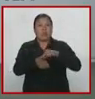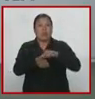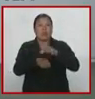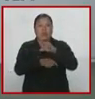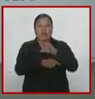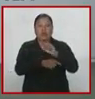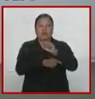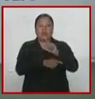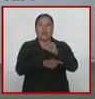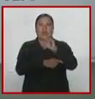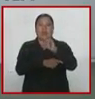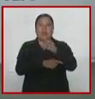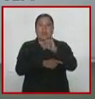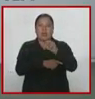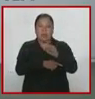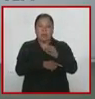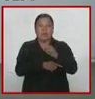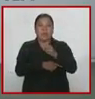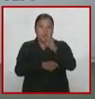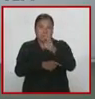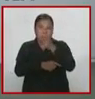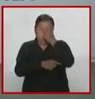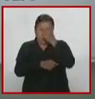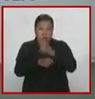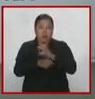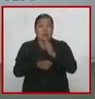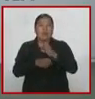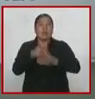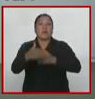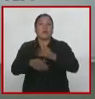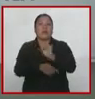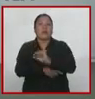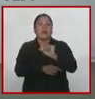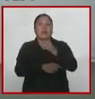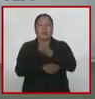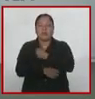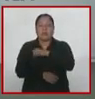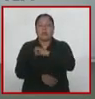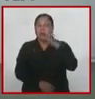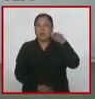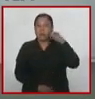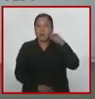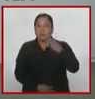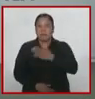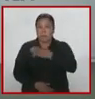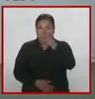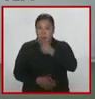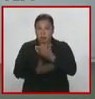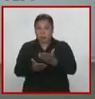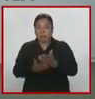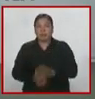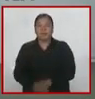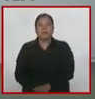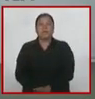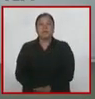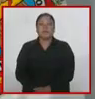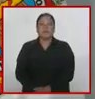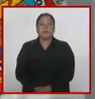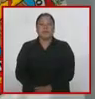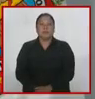rosa lilia garcía kavanagh quien es subdirectora general de innovación y calidad de los servicios de salud de oaxaca muy buenas noches y adelante por